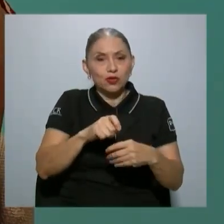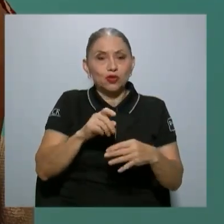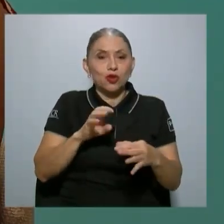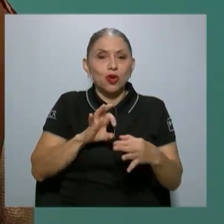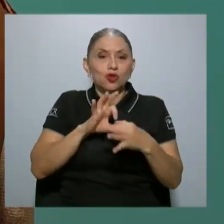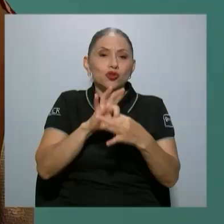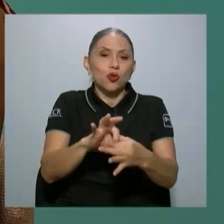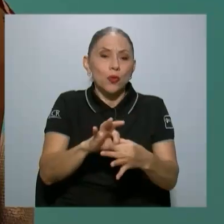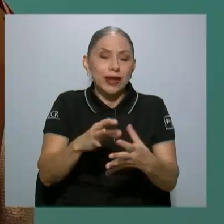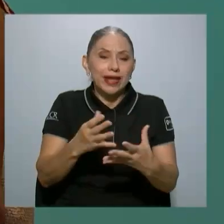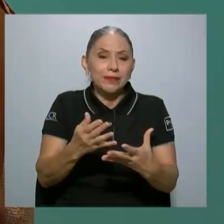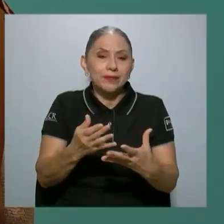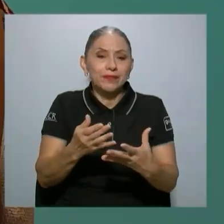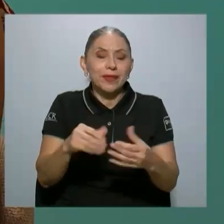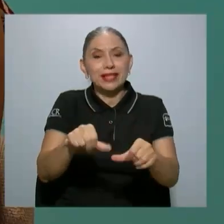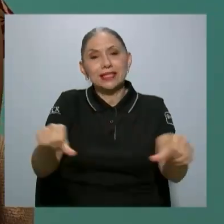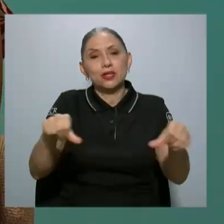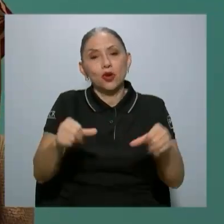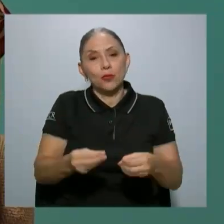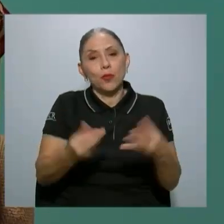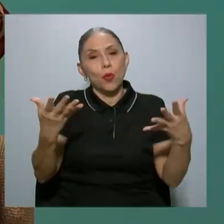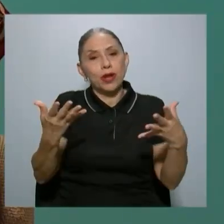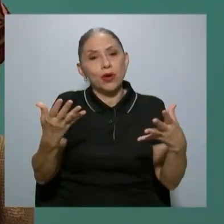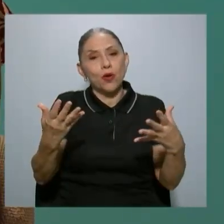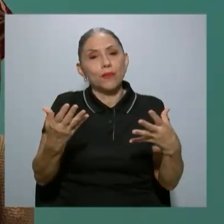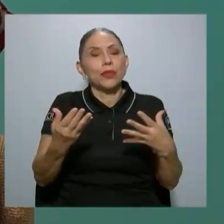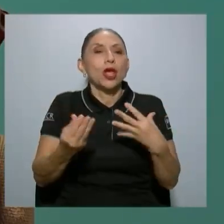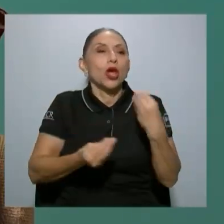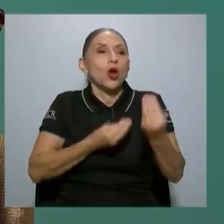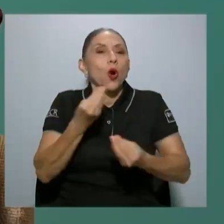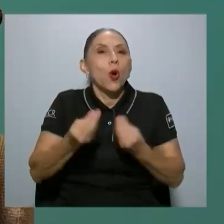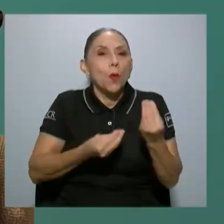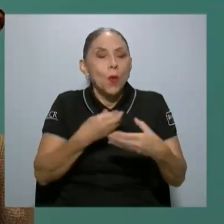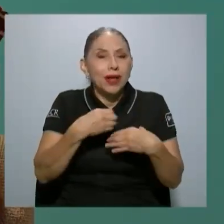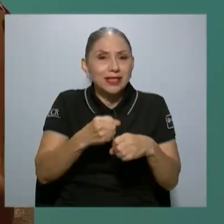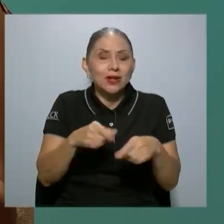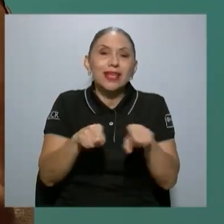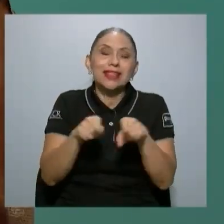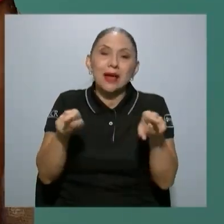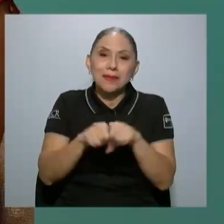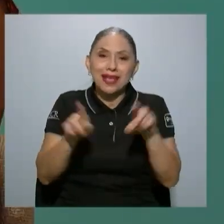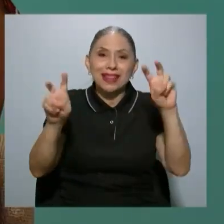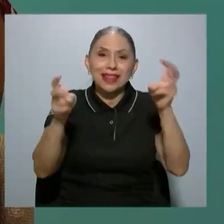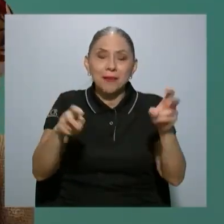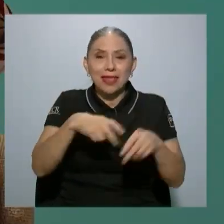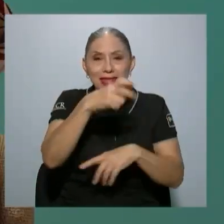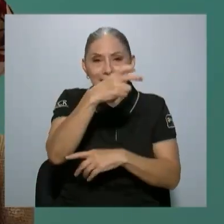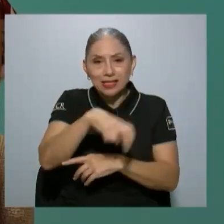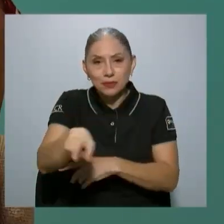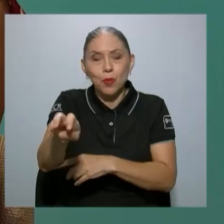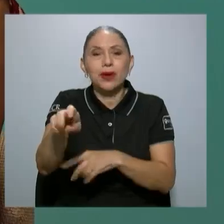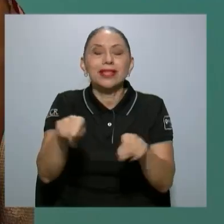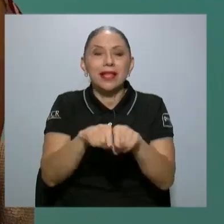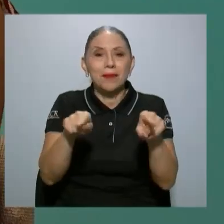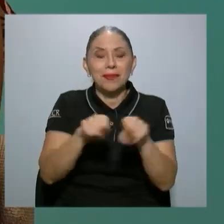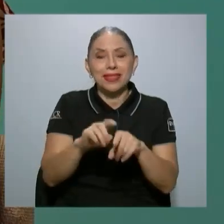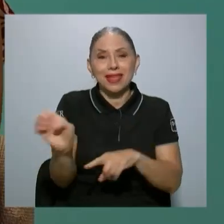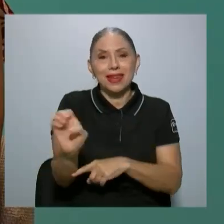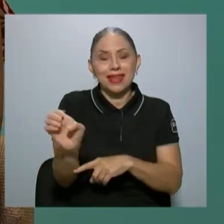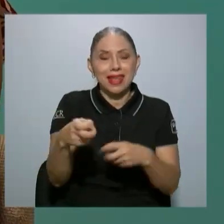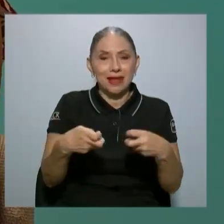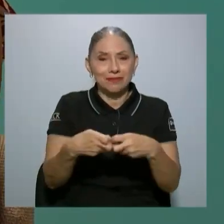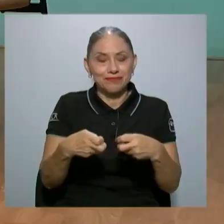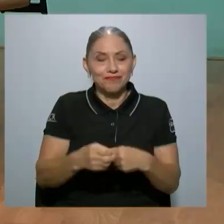sobre el sector público, cómo organizar el sector público, y luego también se trató el tema de transporte y de energía.